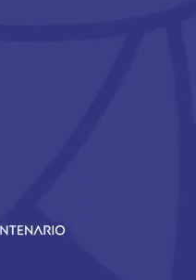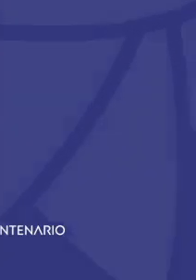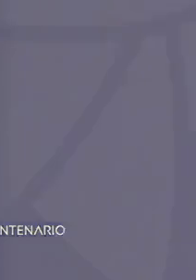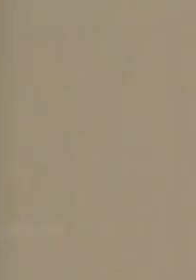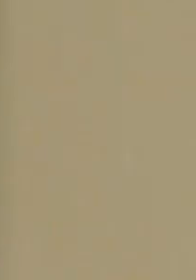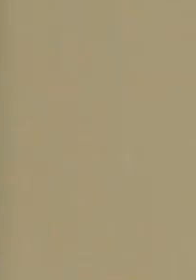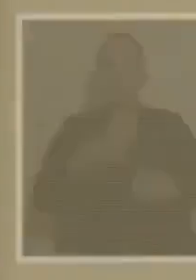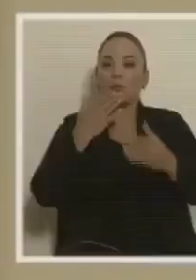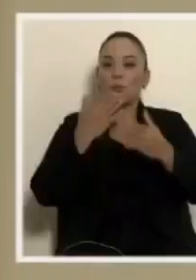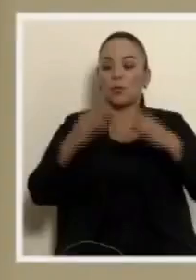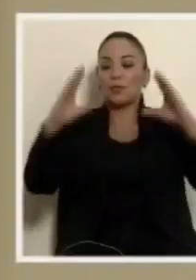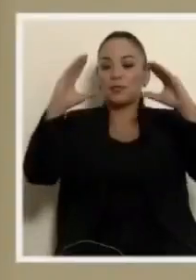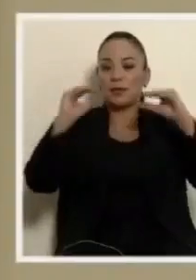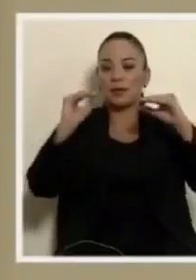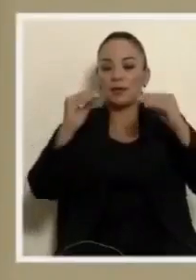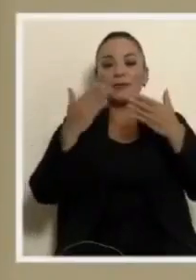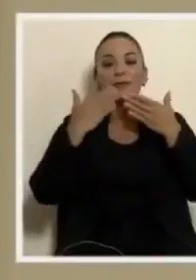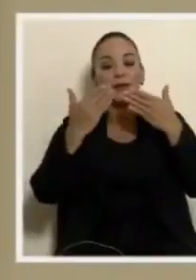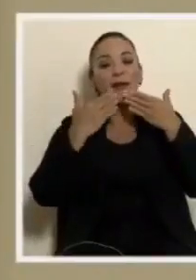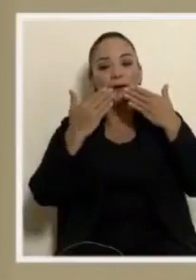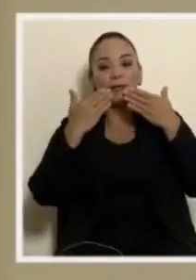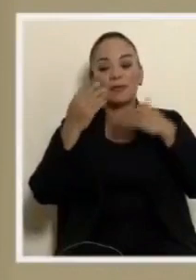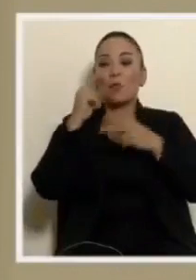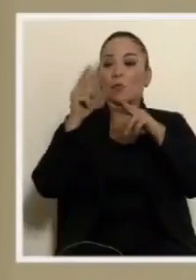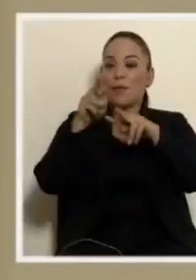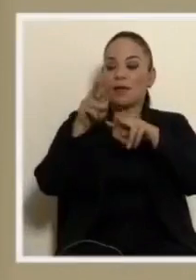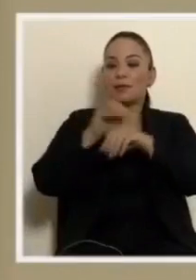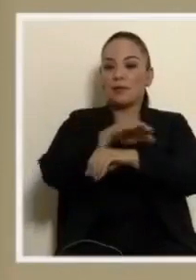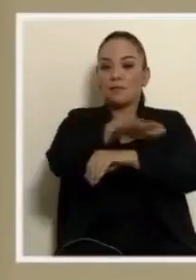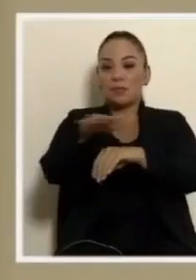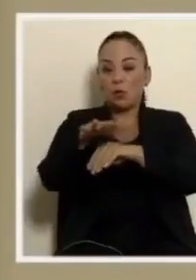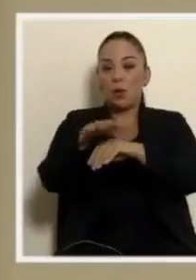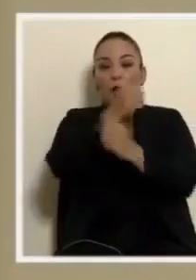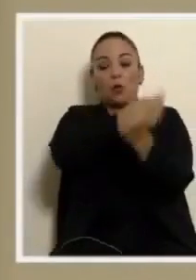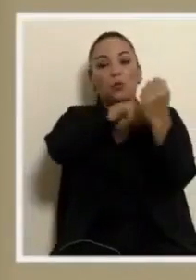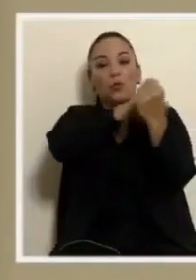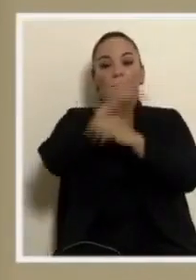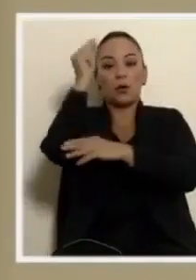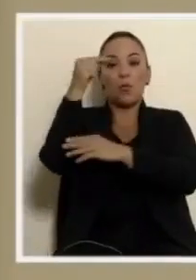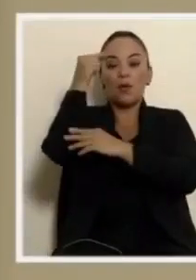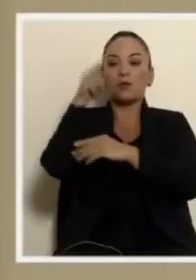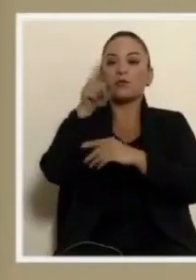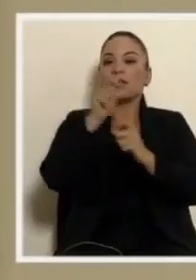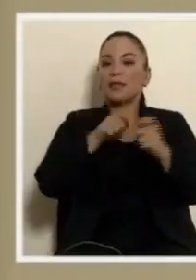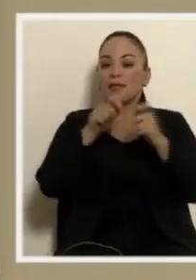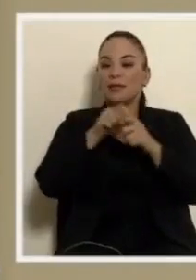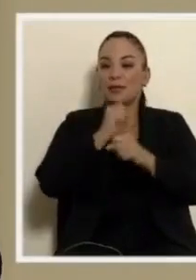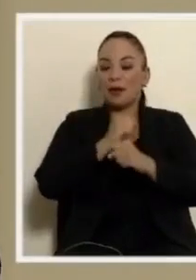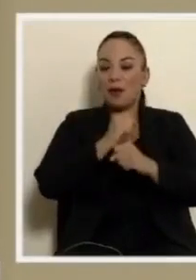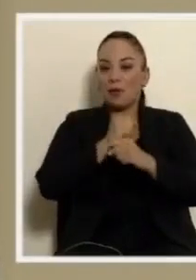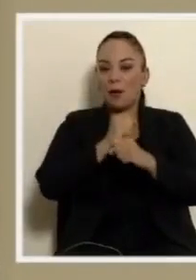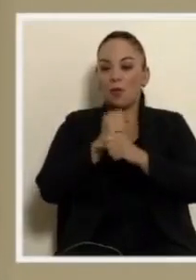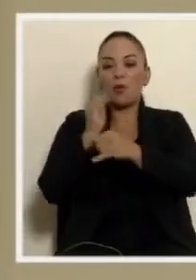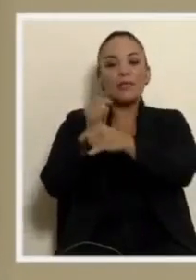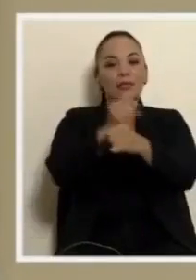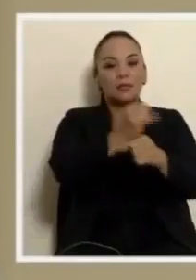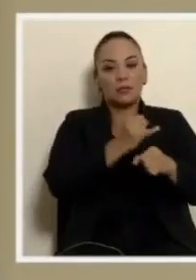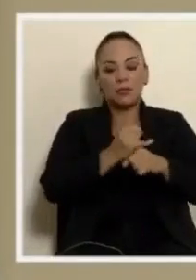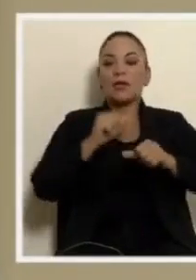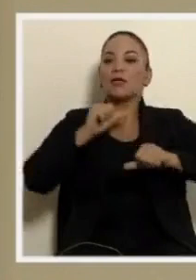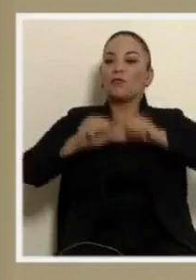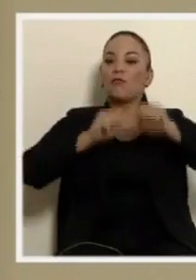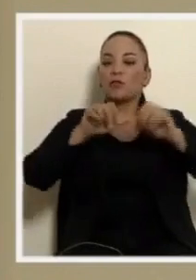Gracias por sintonizar esta transmisión en donde las autoridades de gobierno detallan el trabajo interinstitucional y los esfuerzos conjuntos que se